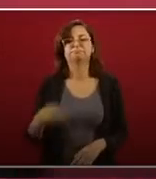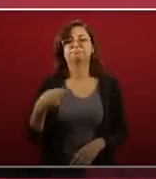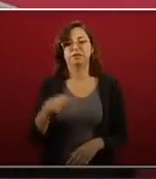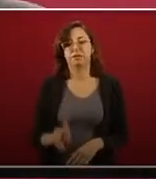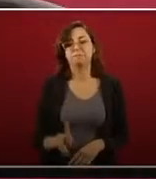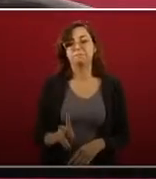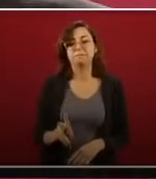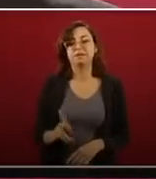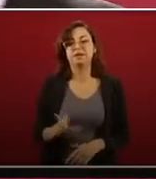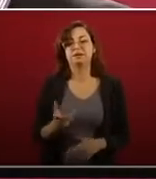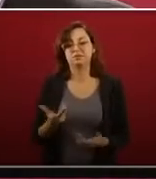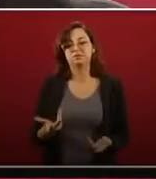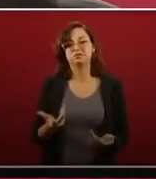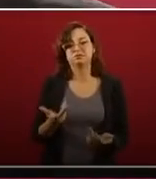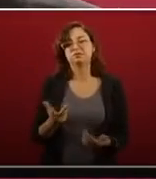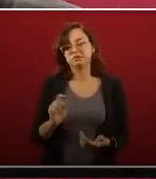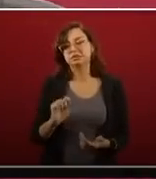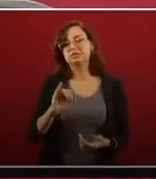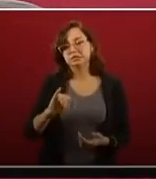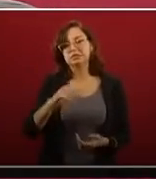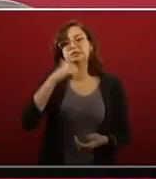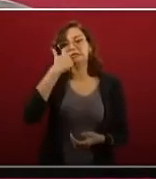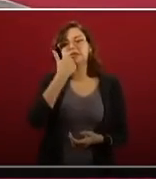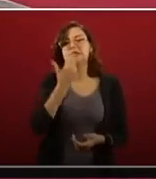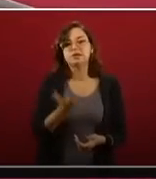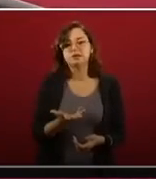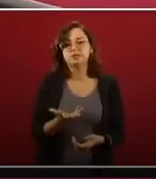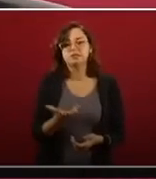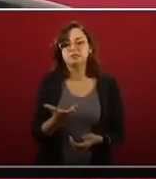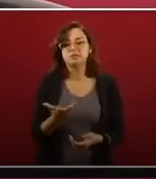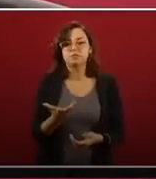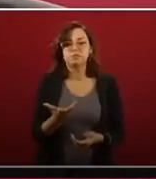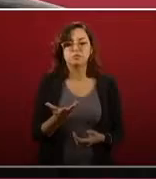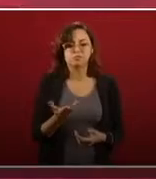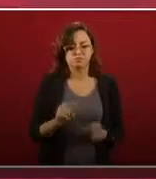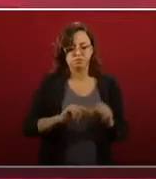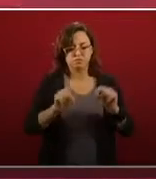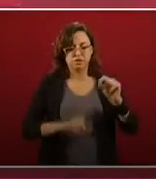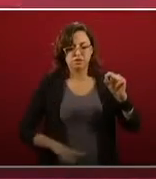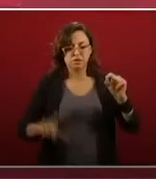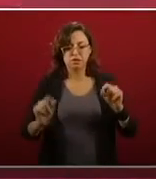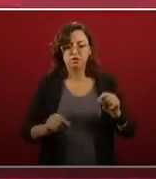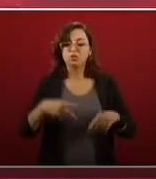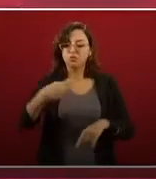nos importa mucho fortalecer a la industria nacional.